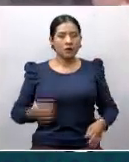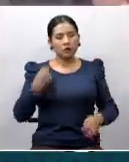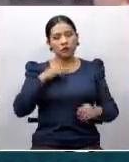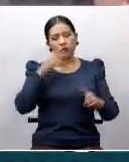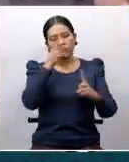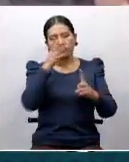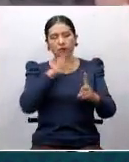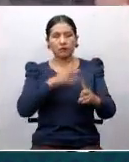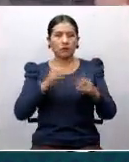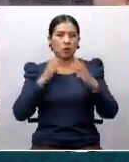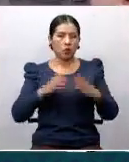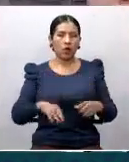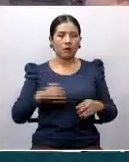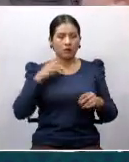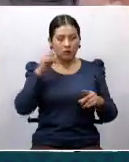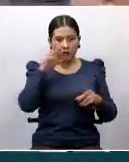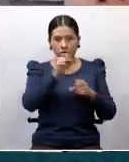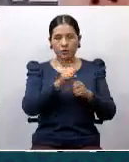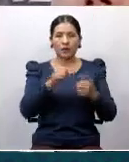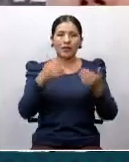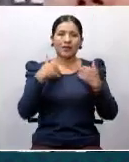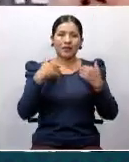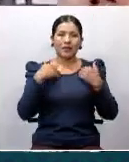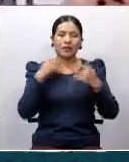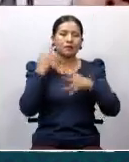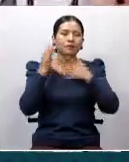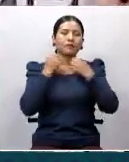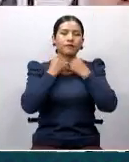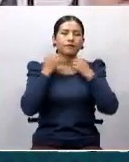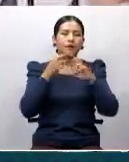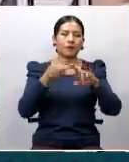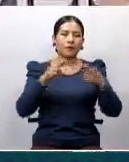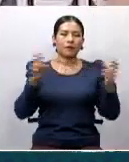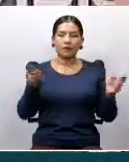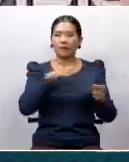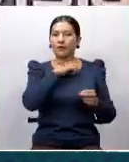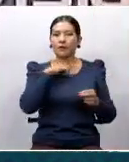una que presenta asfixia mecánica por estrangulamiento,